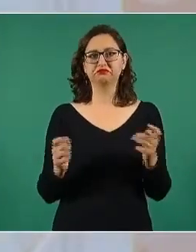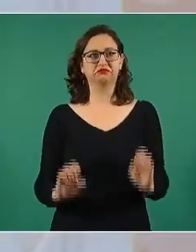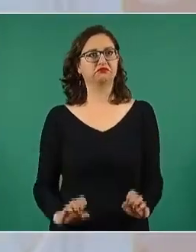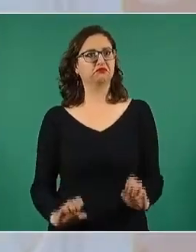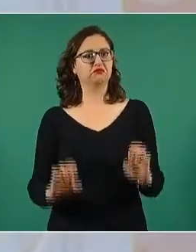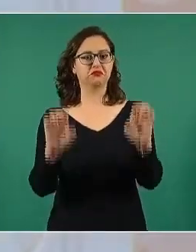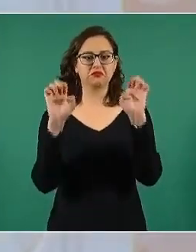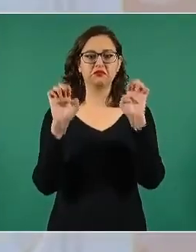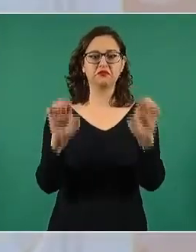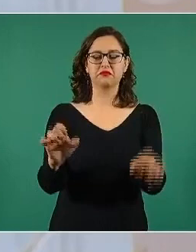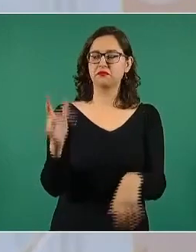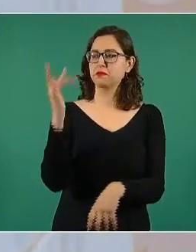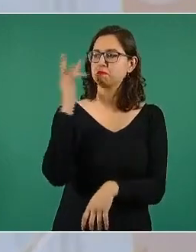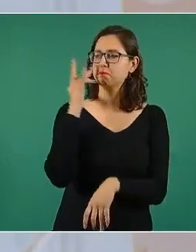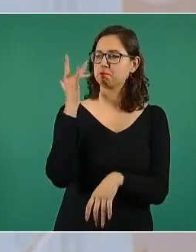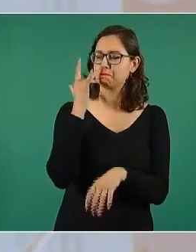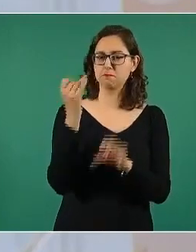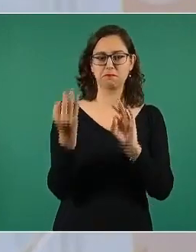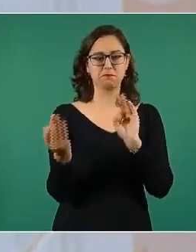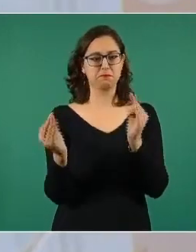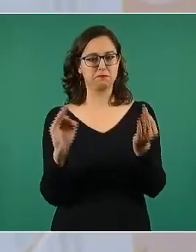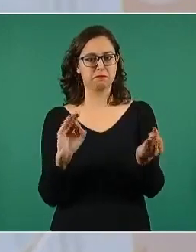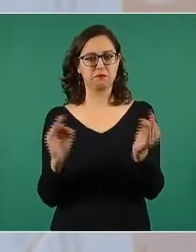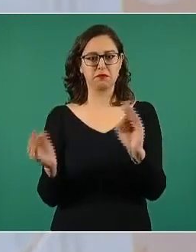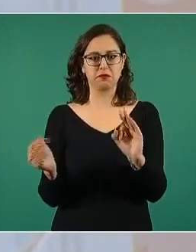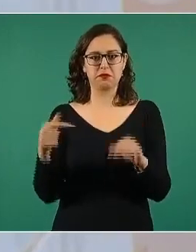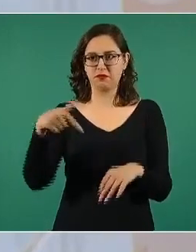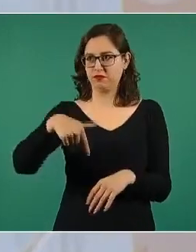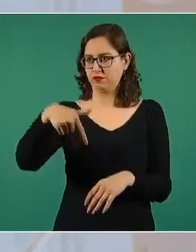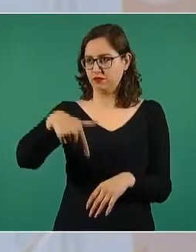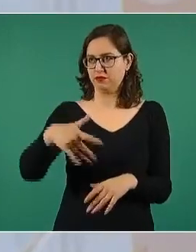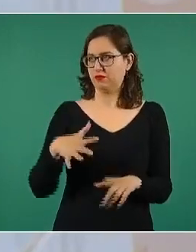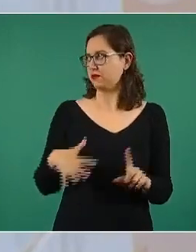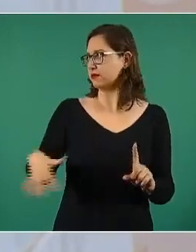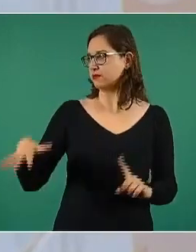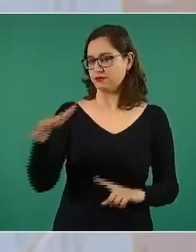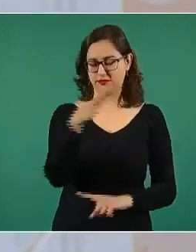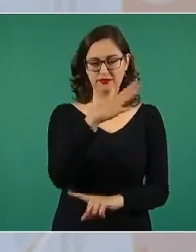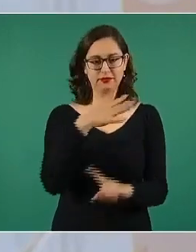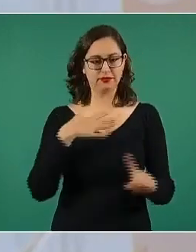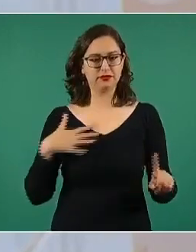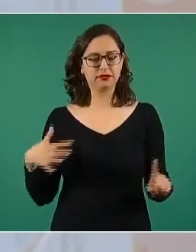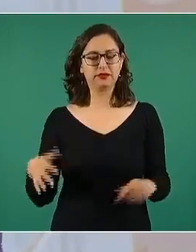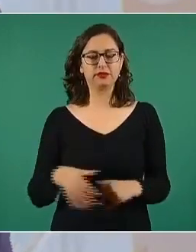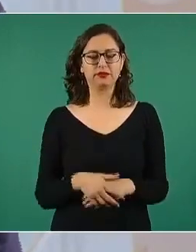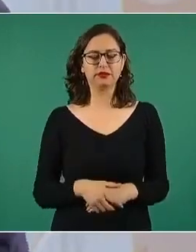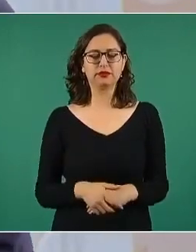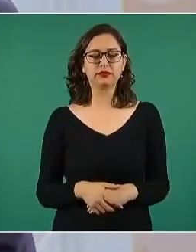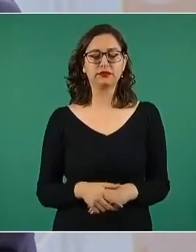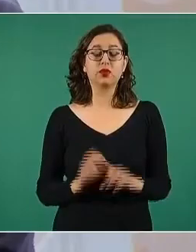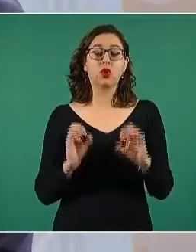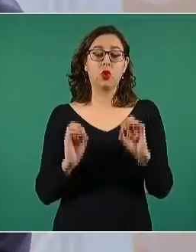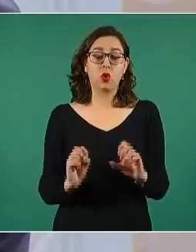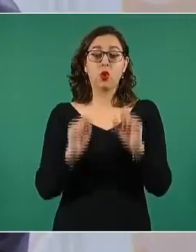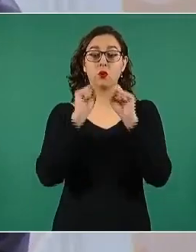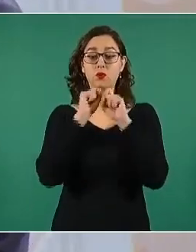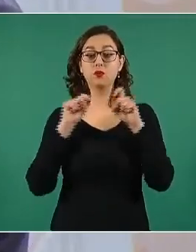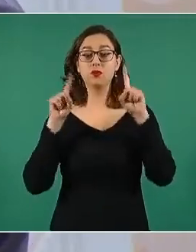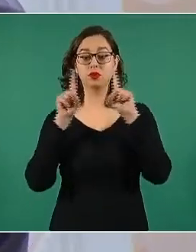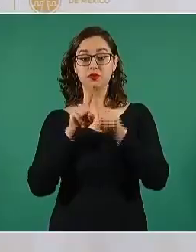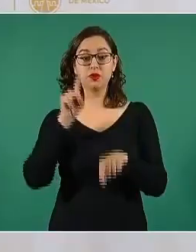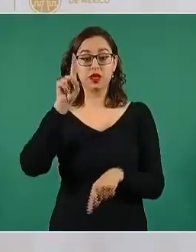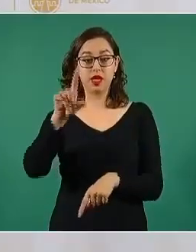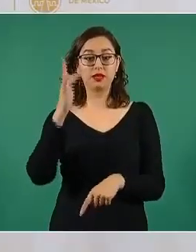palacios cerca a esta plaza mayor o en las huertas y jardines de San